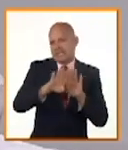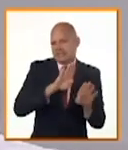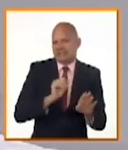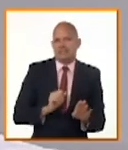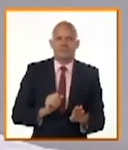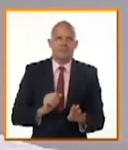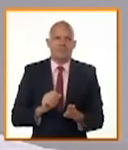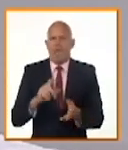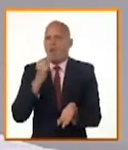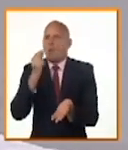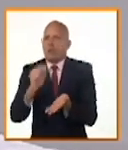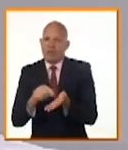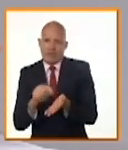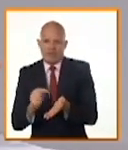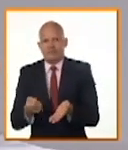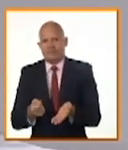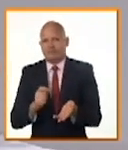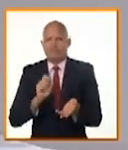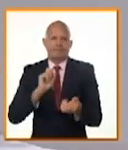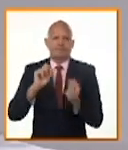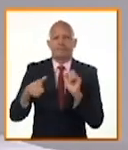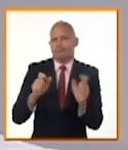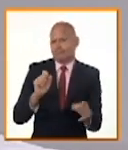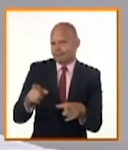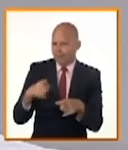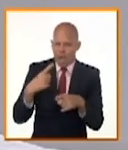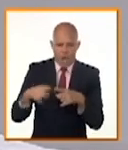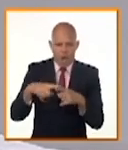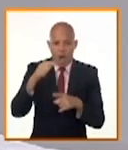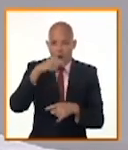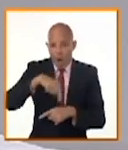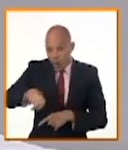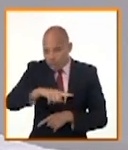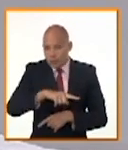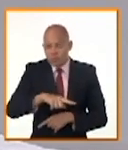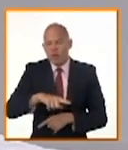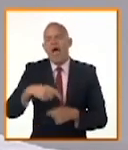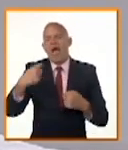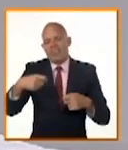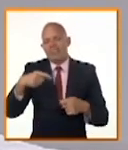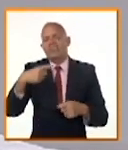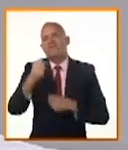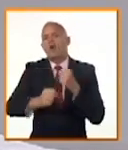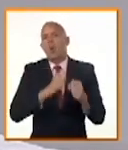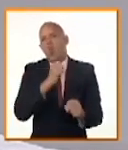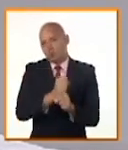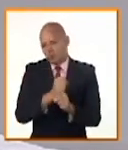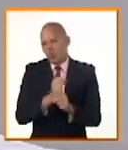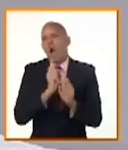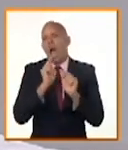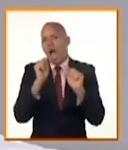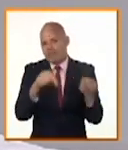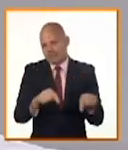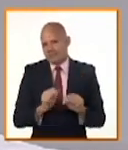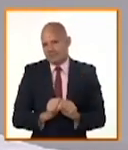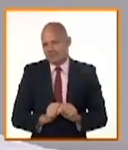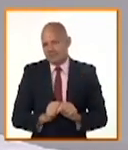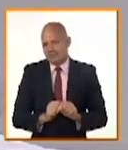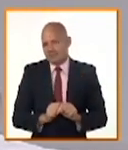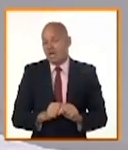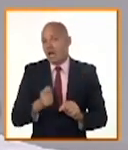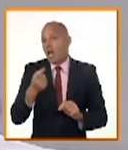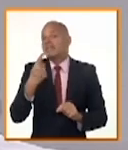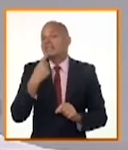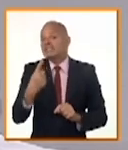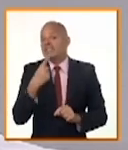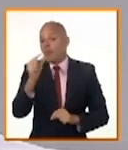por la población de los canales de pago electrónico O sea la intención de la norma es que sea la persona sea el cliente el